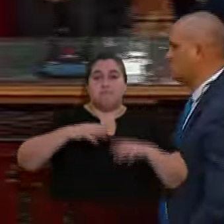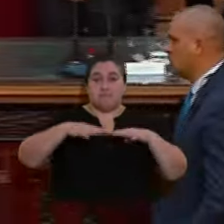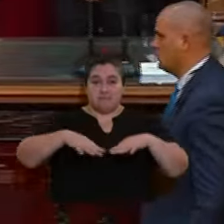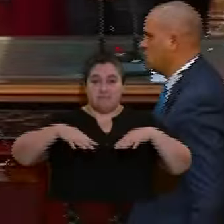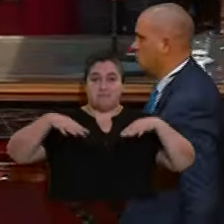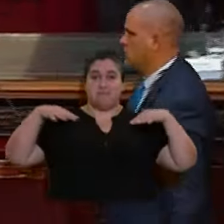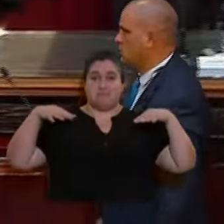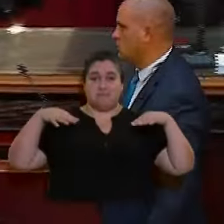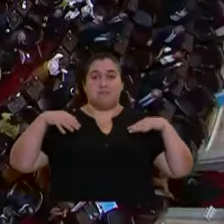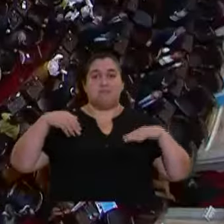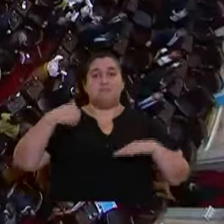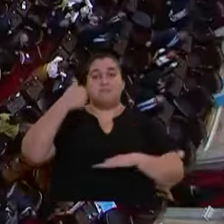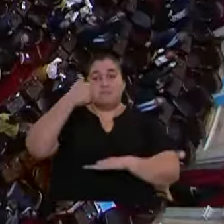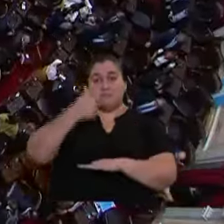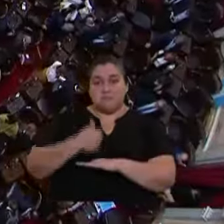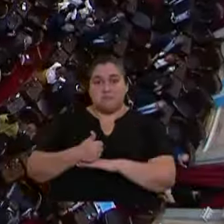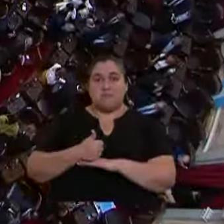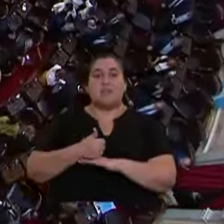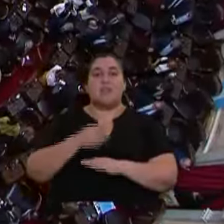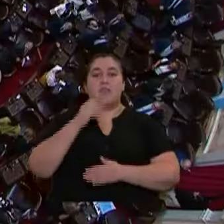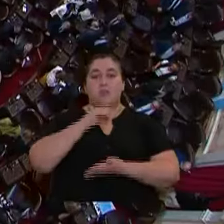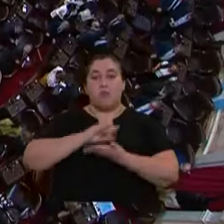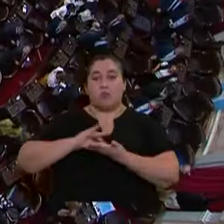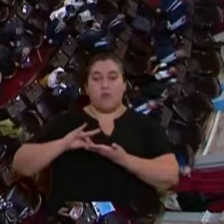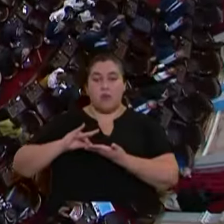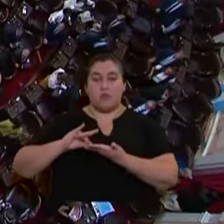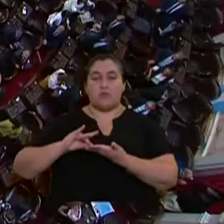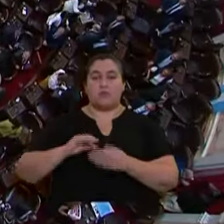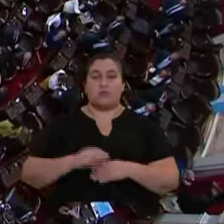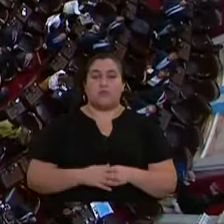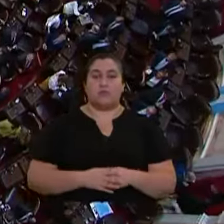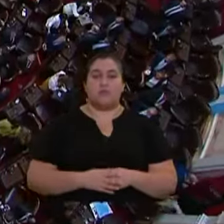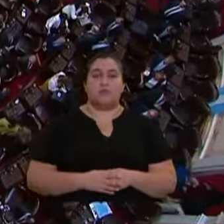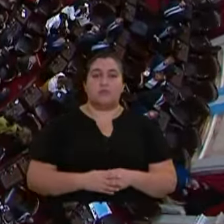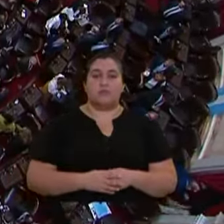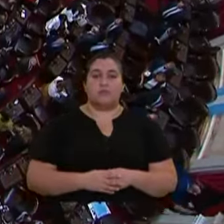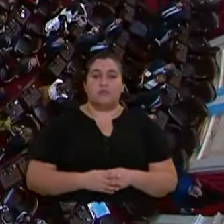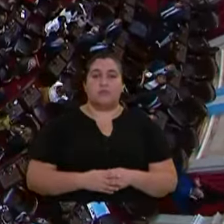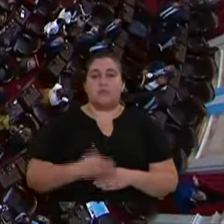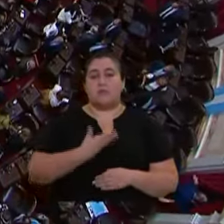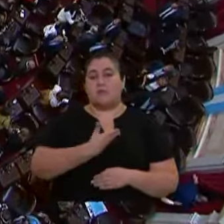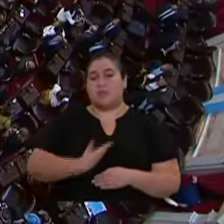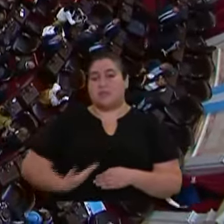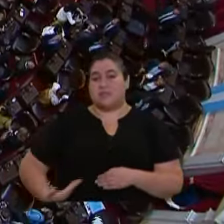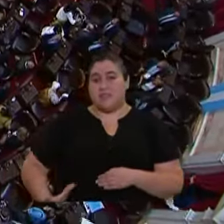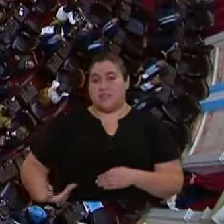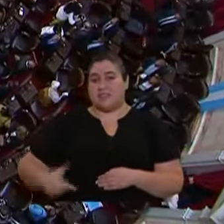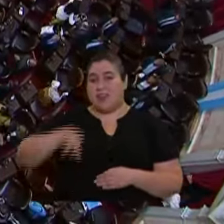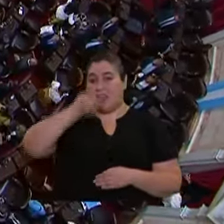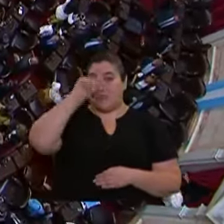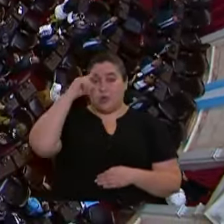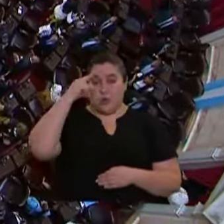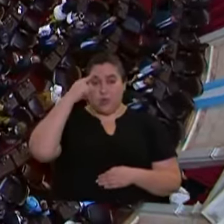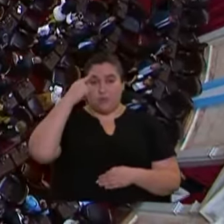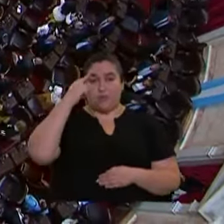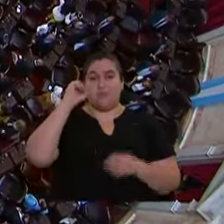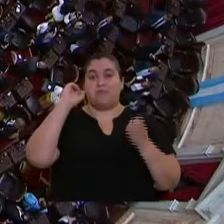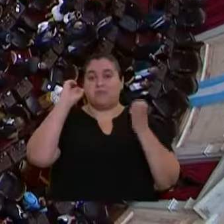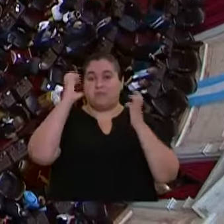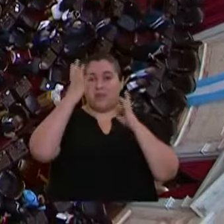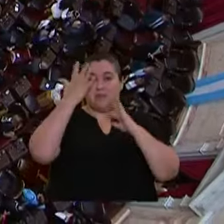desde el recinto de la Honorable Cámara de Diputados del señor Presidente de la Nación,